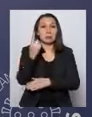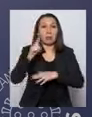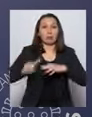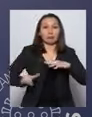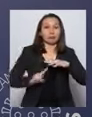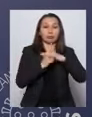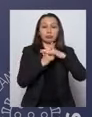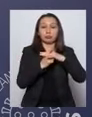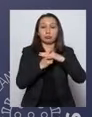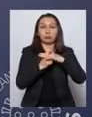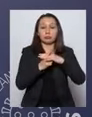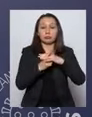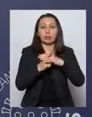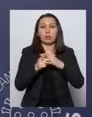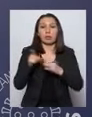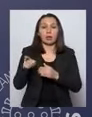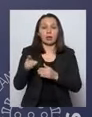él